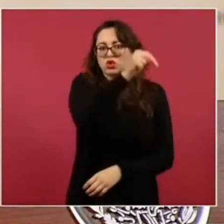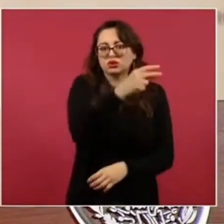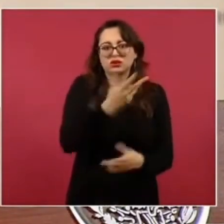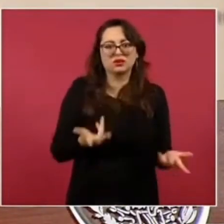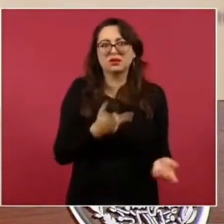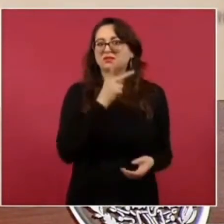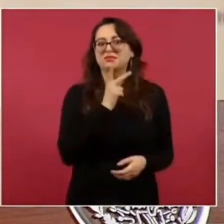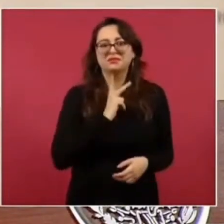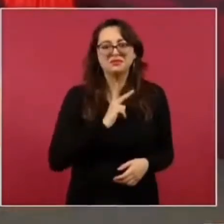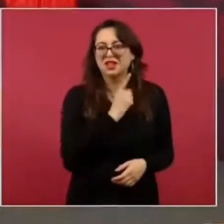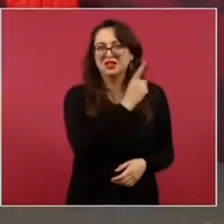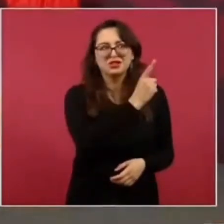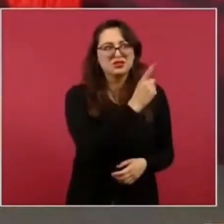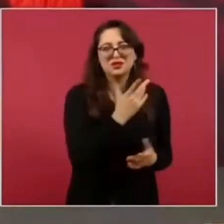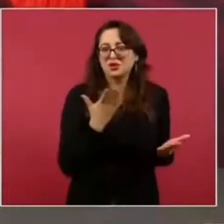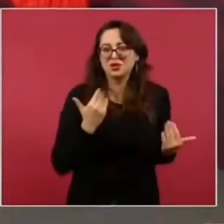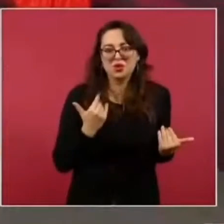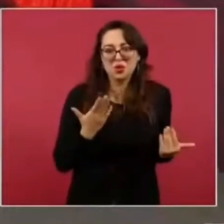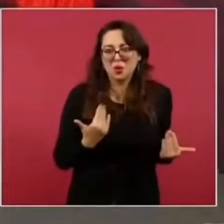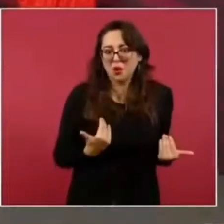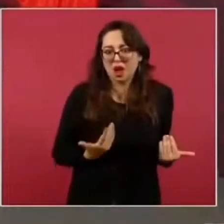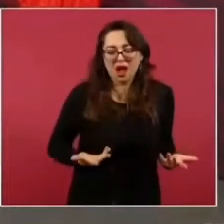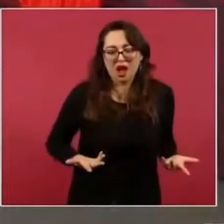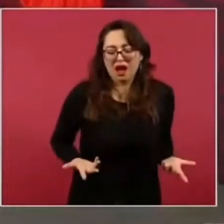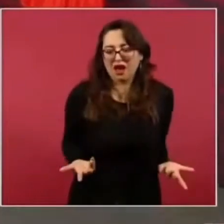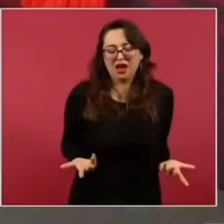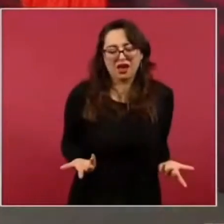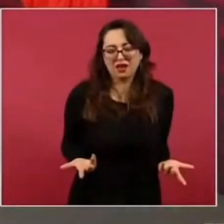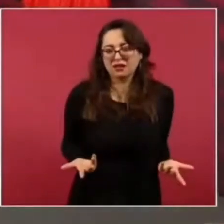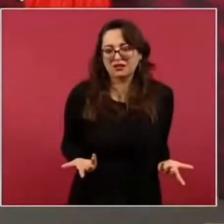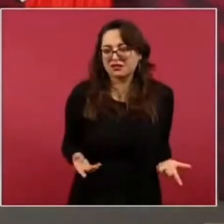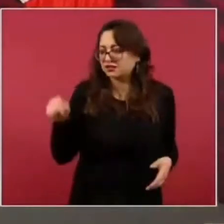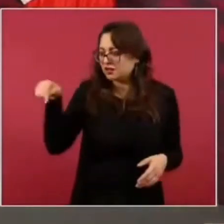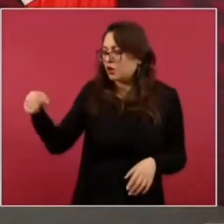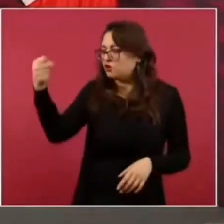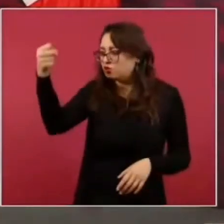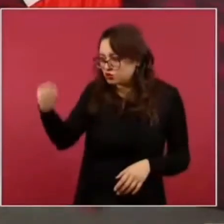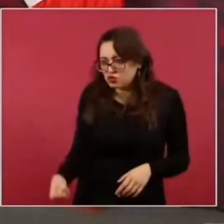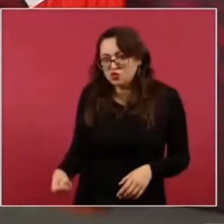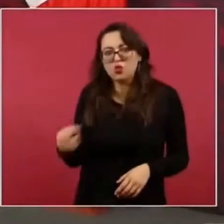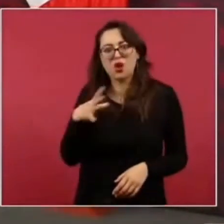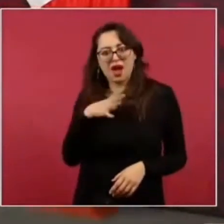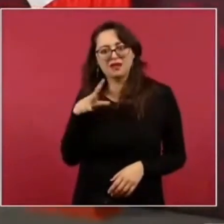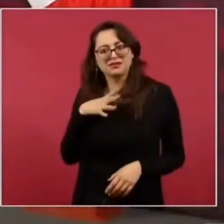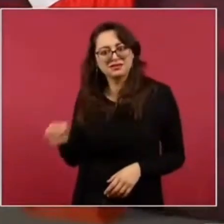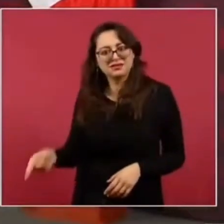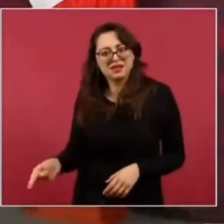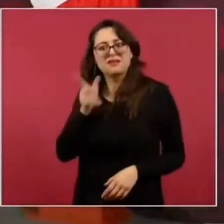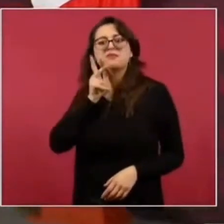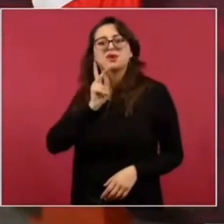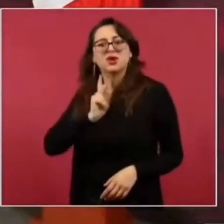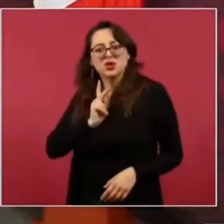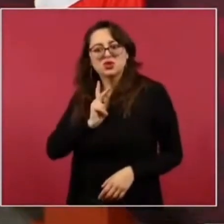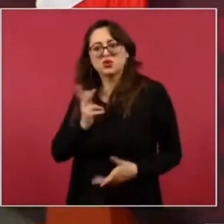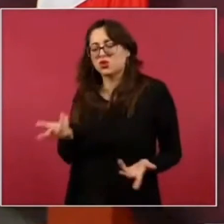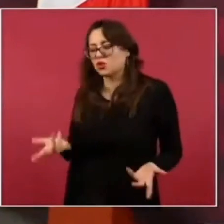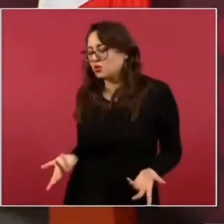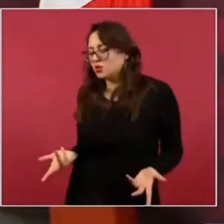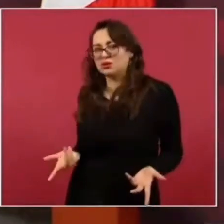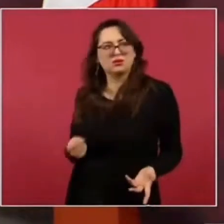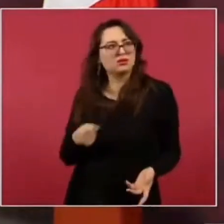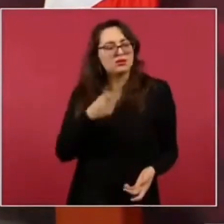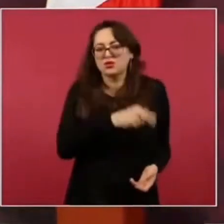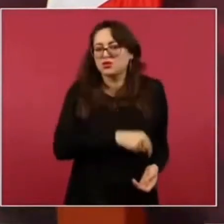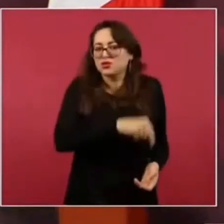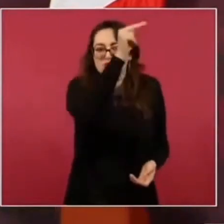cuando el petróleo se encuentra en el sur y está se en el sur abandonó la exploración. y en tierra y en aguas someras, no en